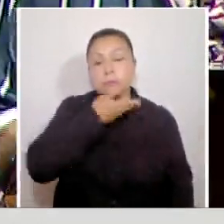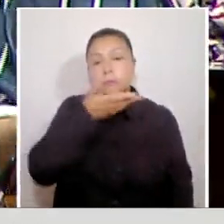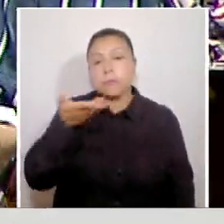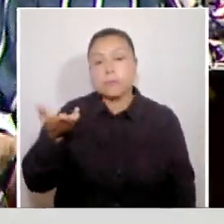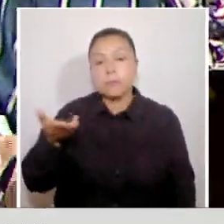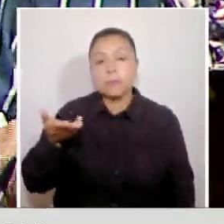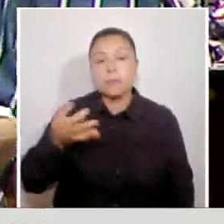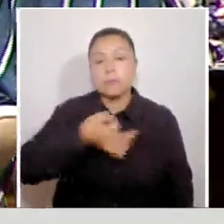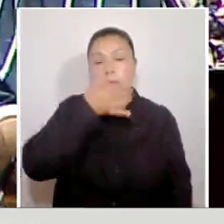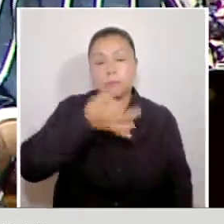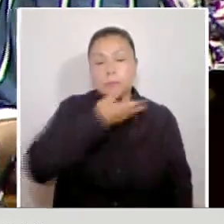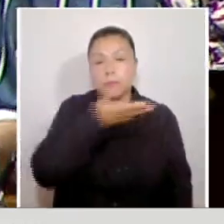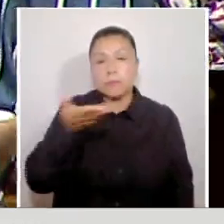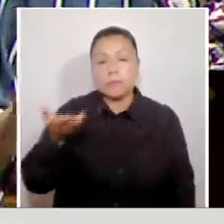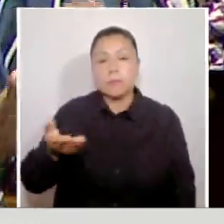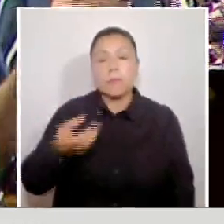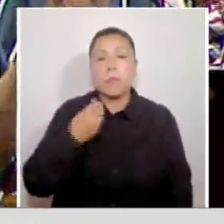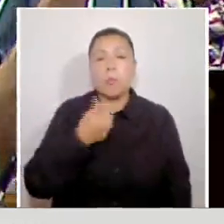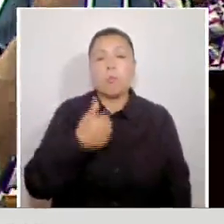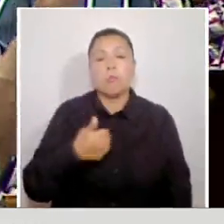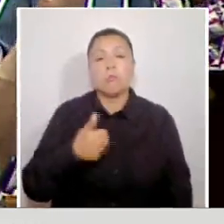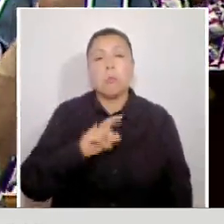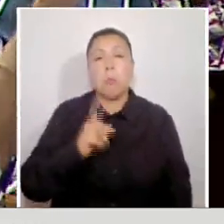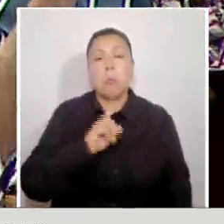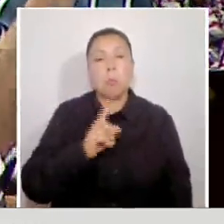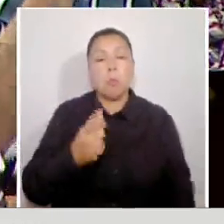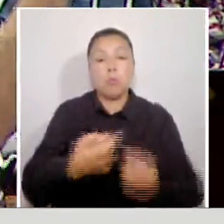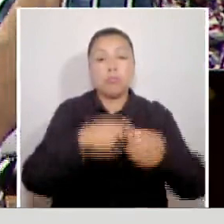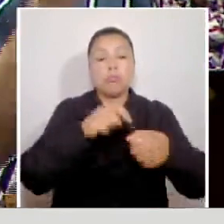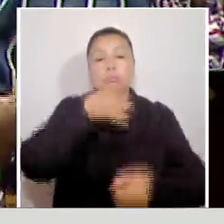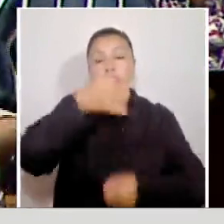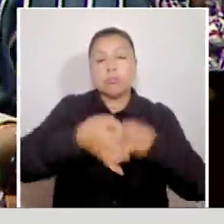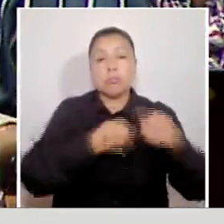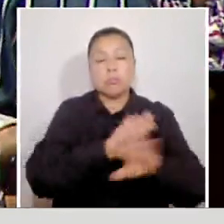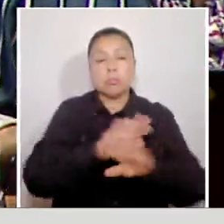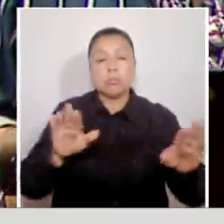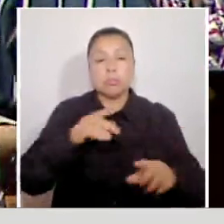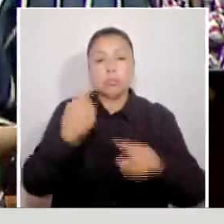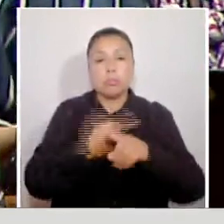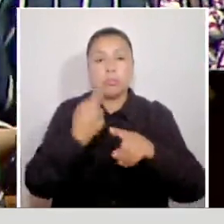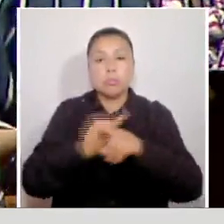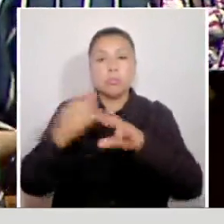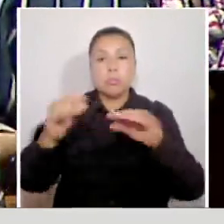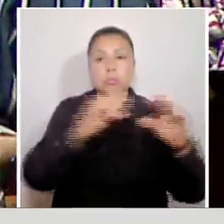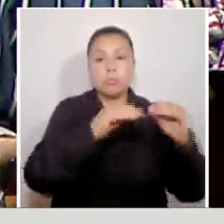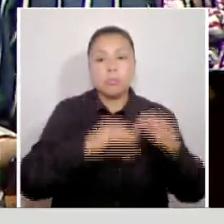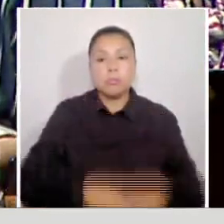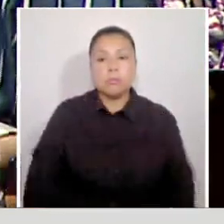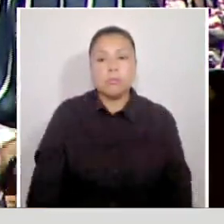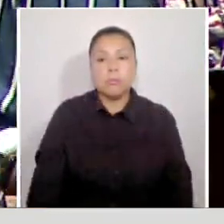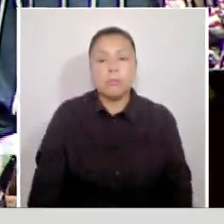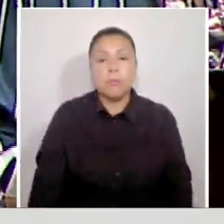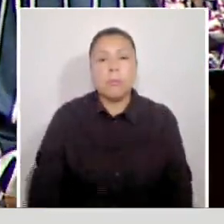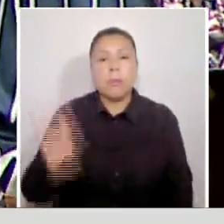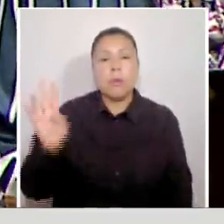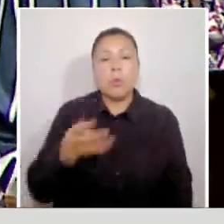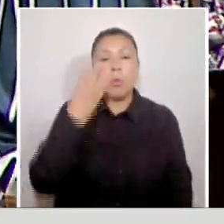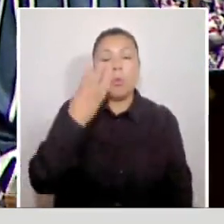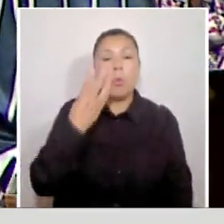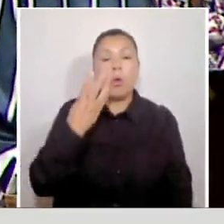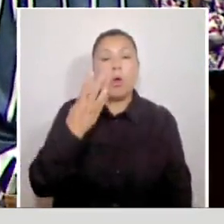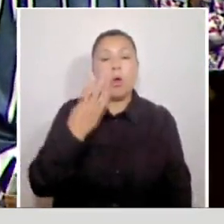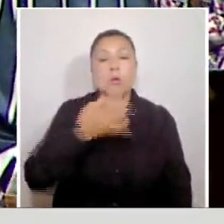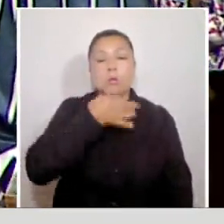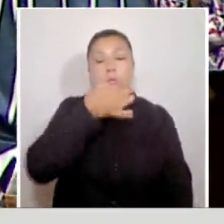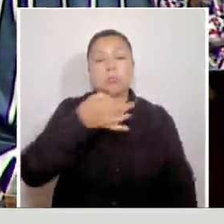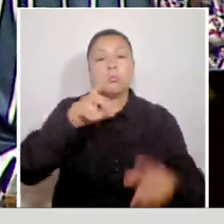ofrece la palabra muy bien no habiendo más inscritos se cierra el debate en cuarto lugar corresponde tratar